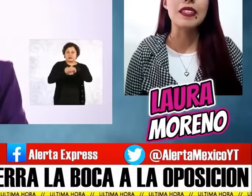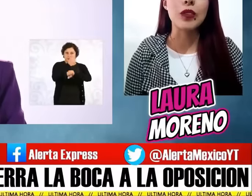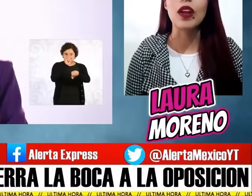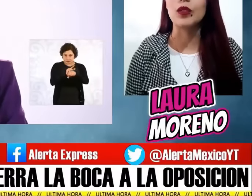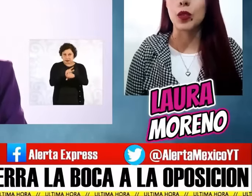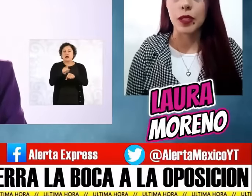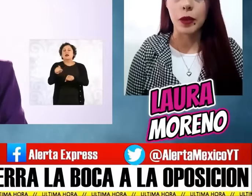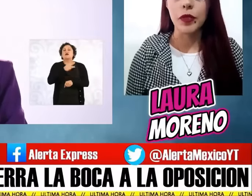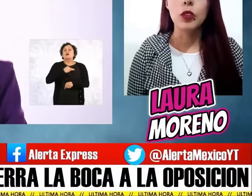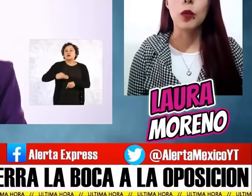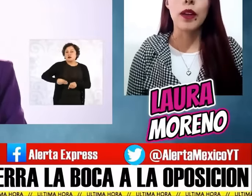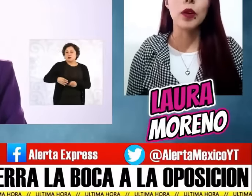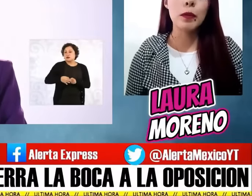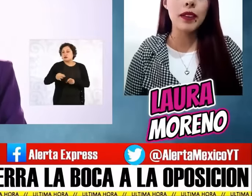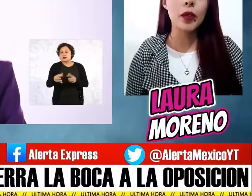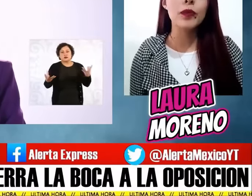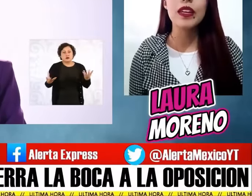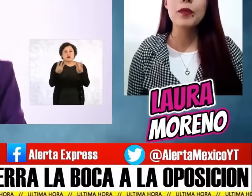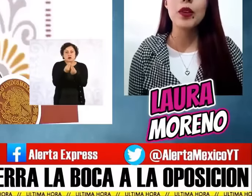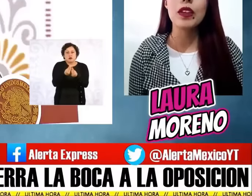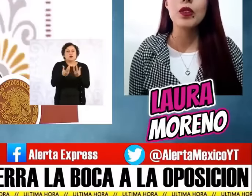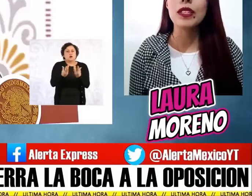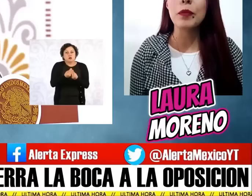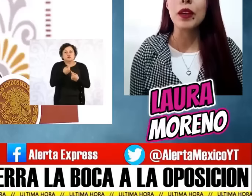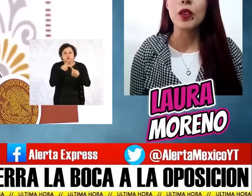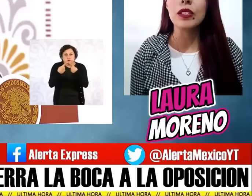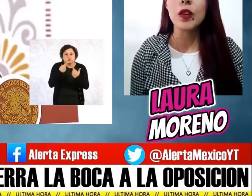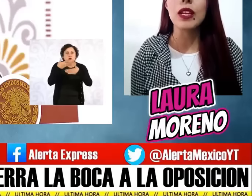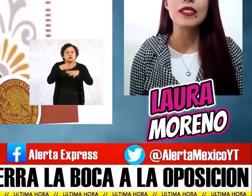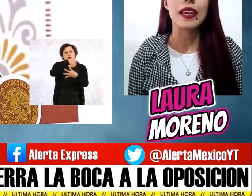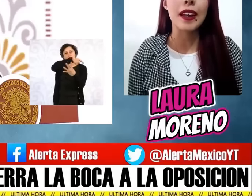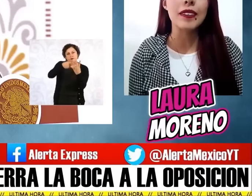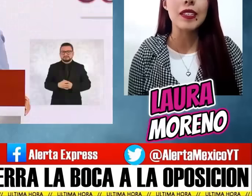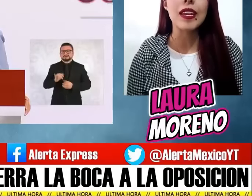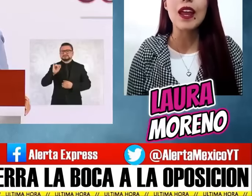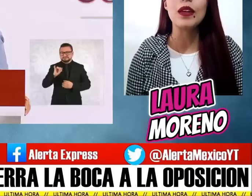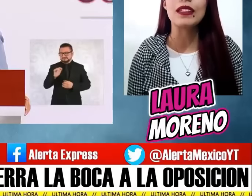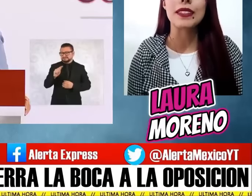seguir haciendo las cosas bien, tomando el mando y poniendo siempre condiciones que